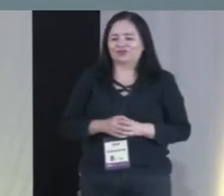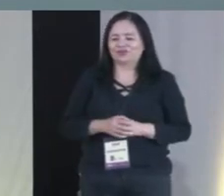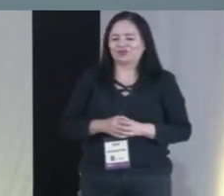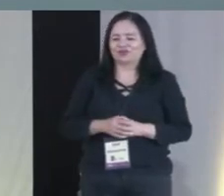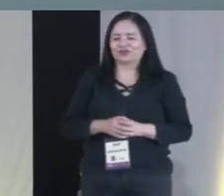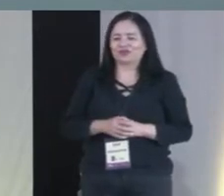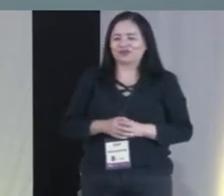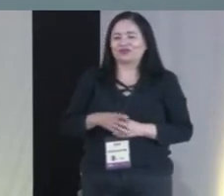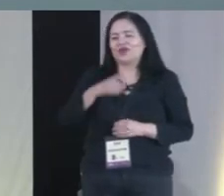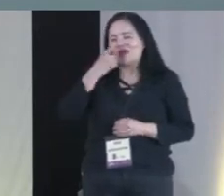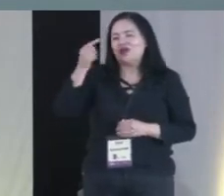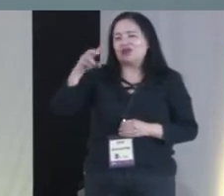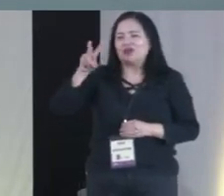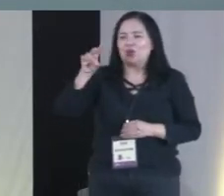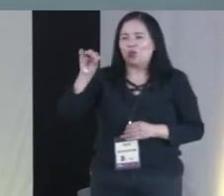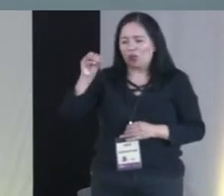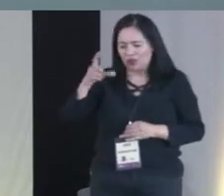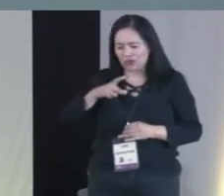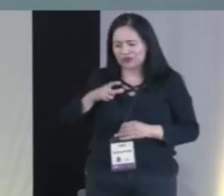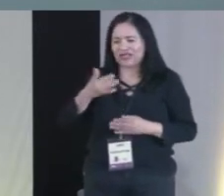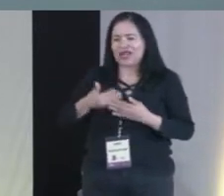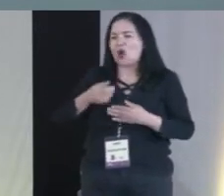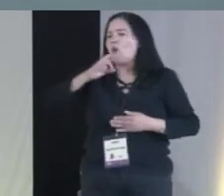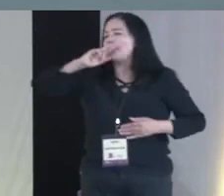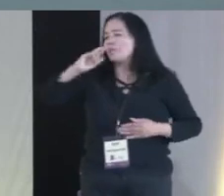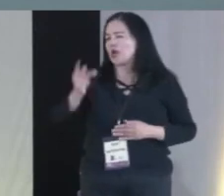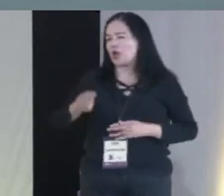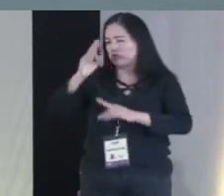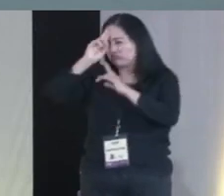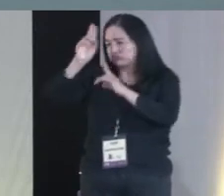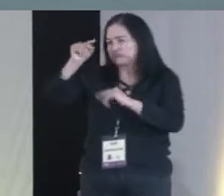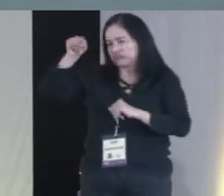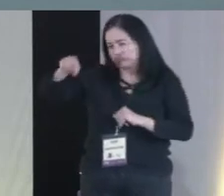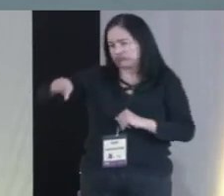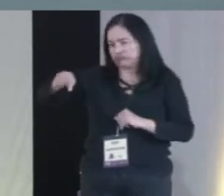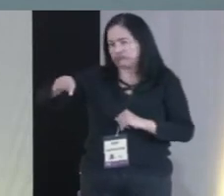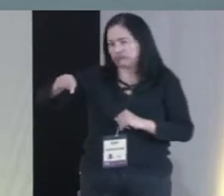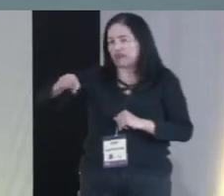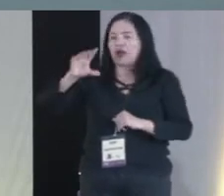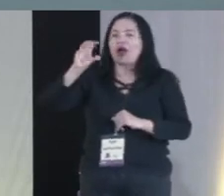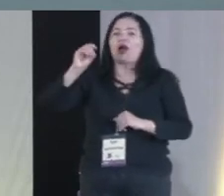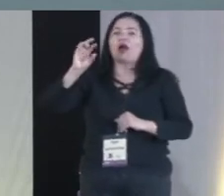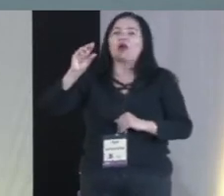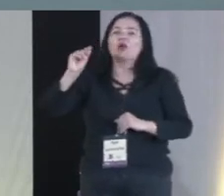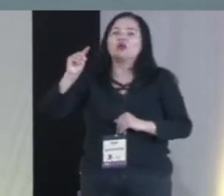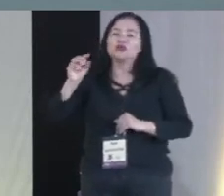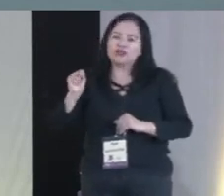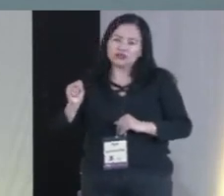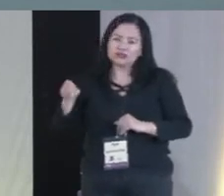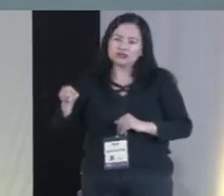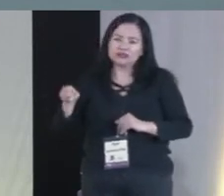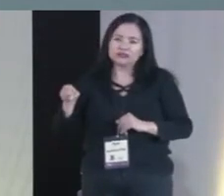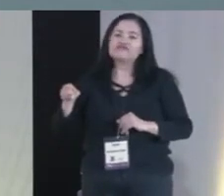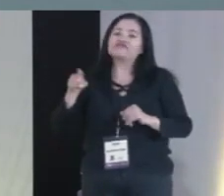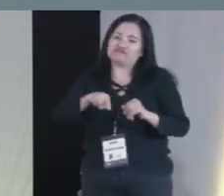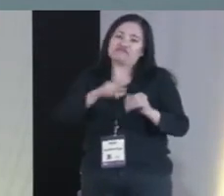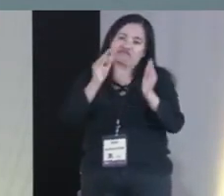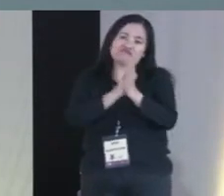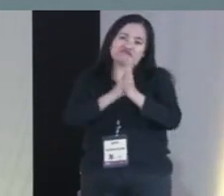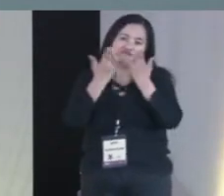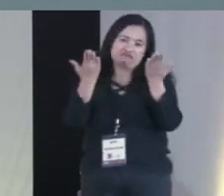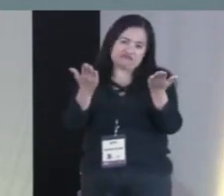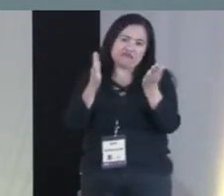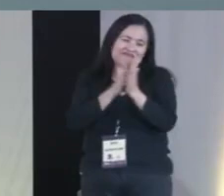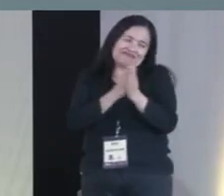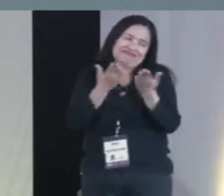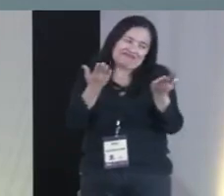hay que decirles a los de Vox que el mejor homenaje que le hemos podido hacer los mexicanos a Cortés es precisamente el libro de Pedro